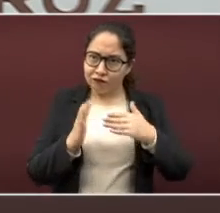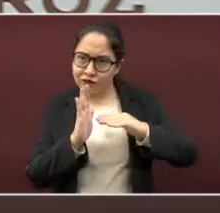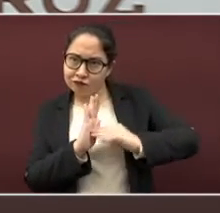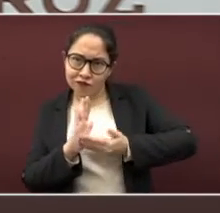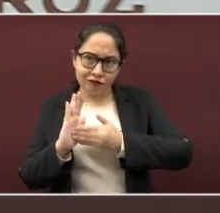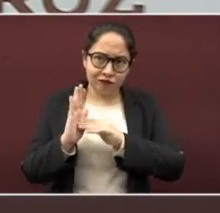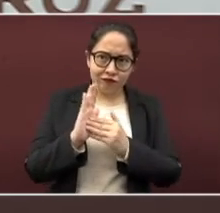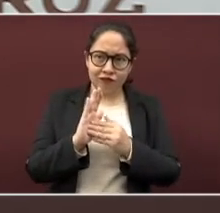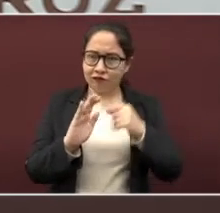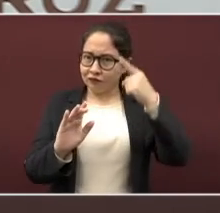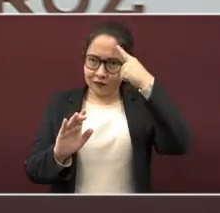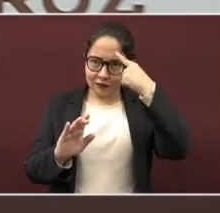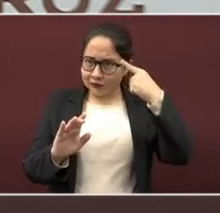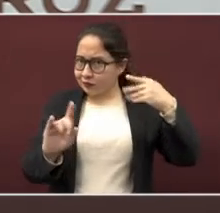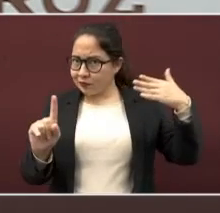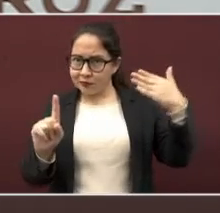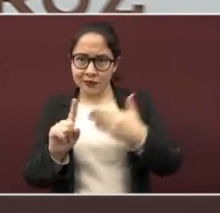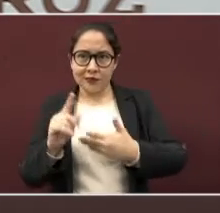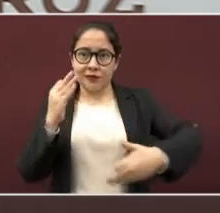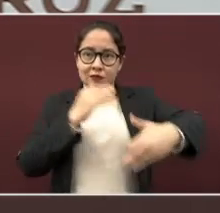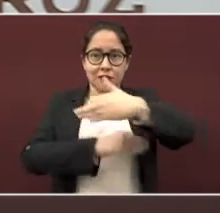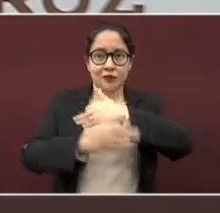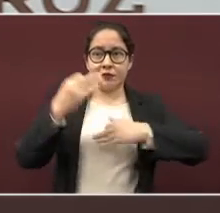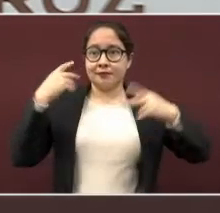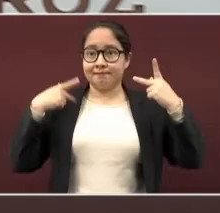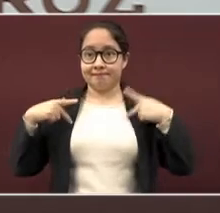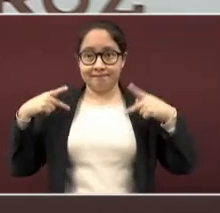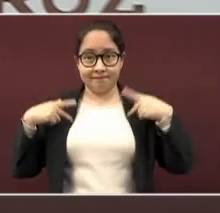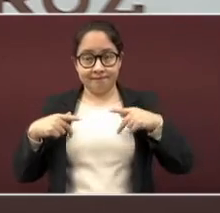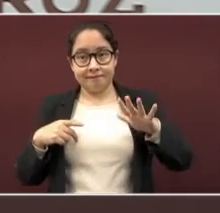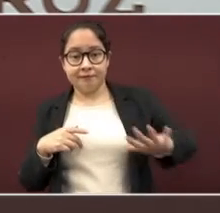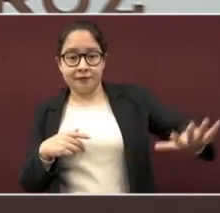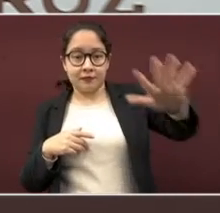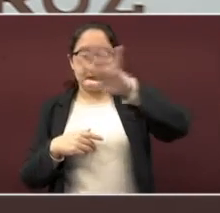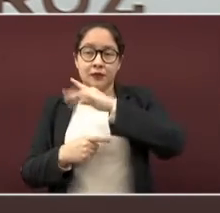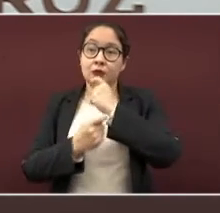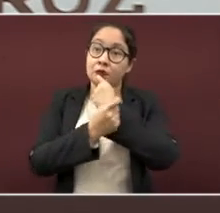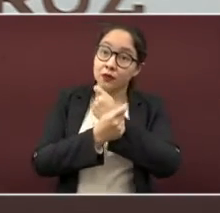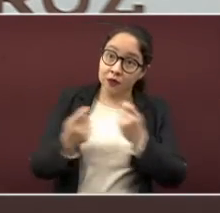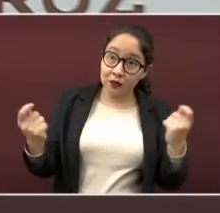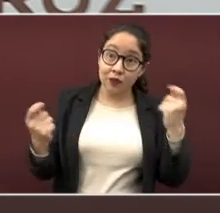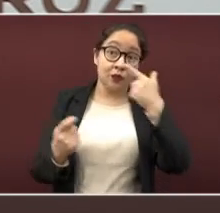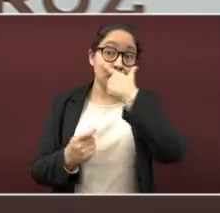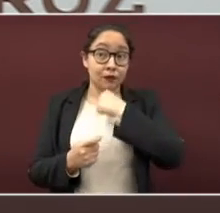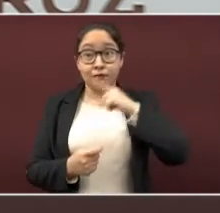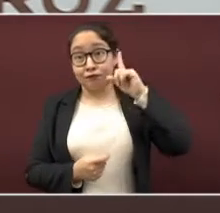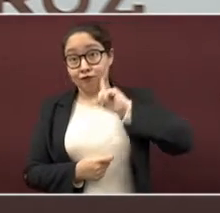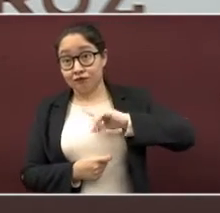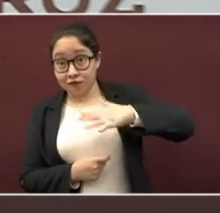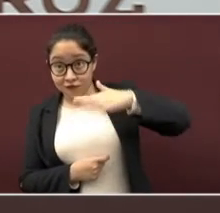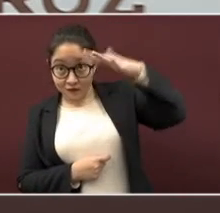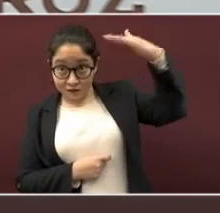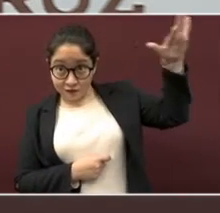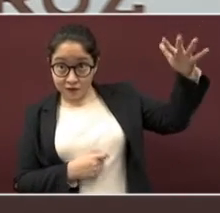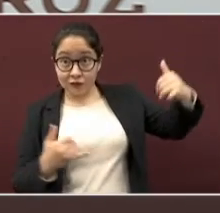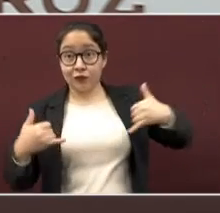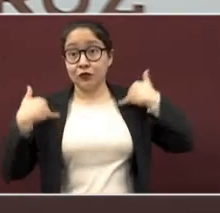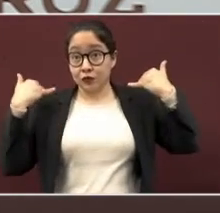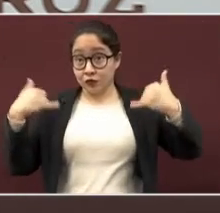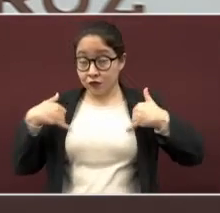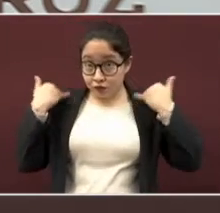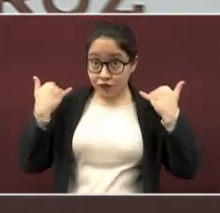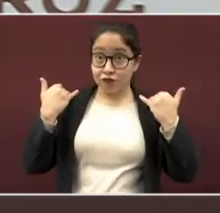prioridad es toda la sociedad infantes adultos mayores jóvenes adolescentes